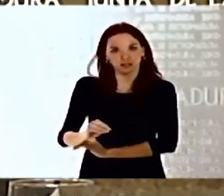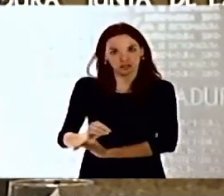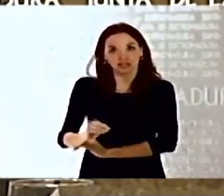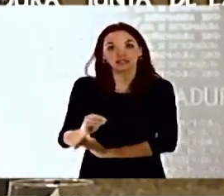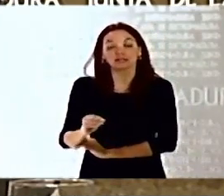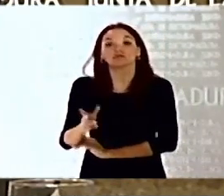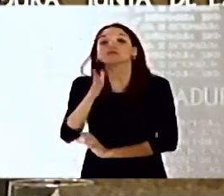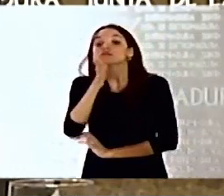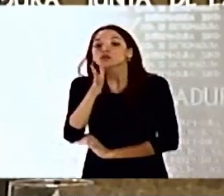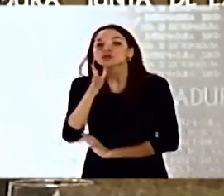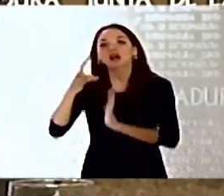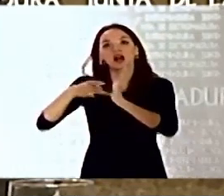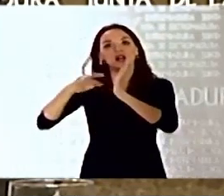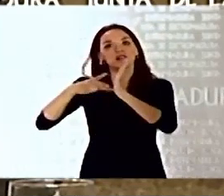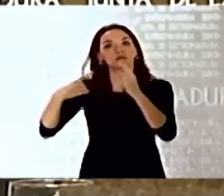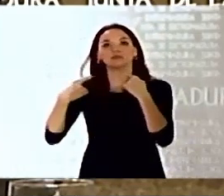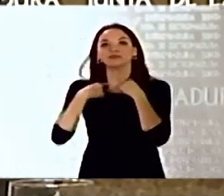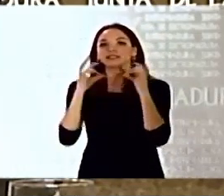perder la calidad.